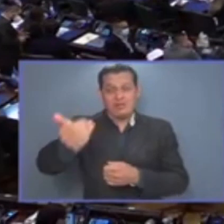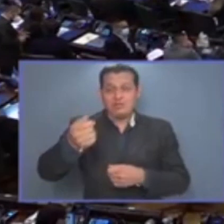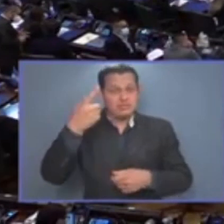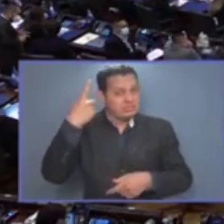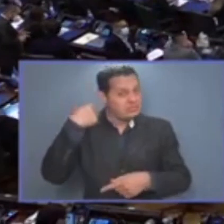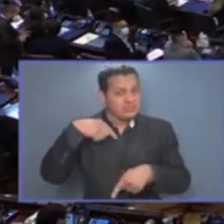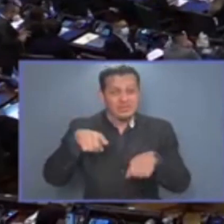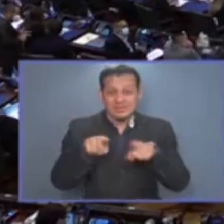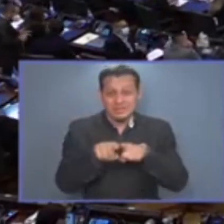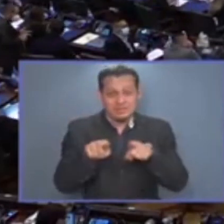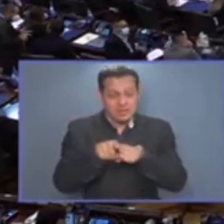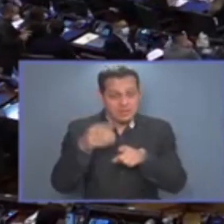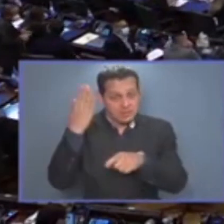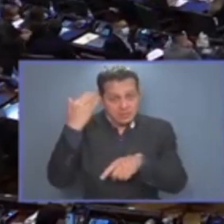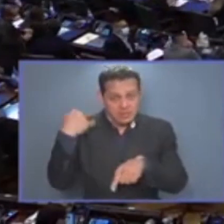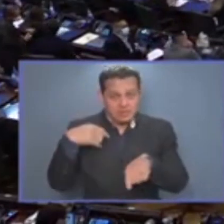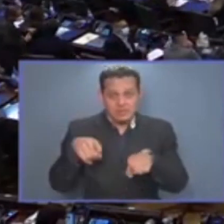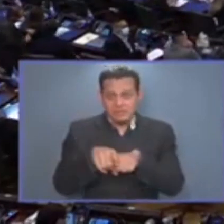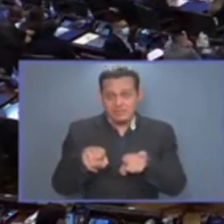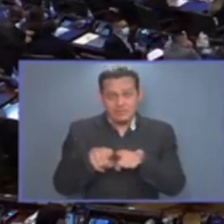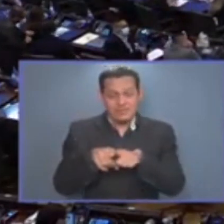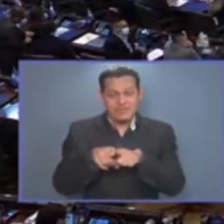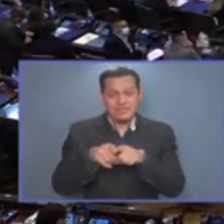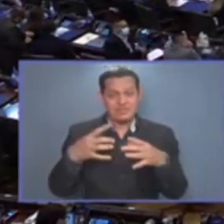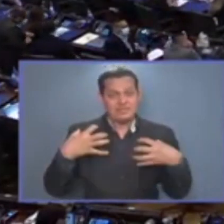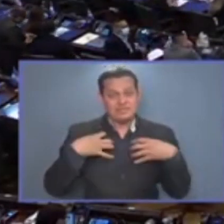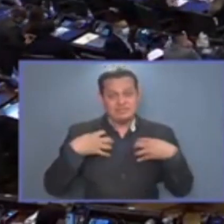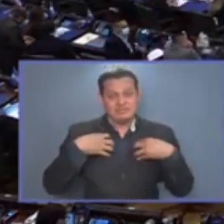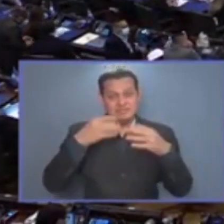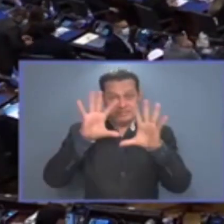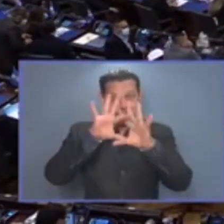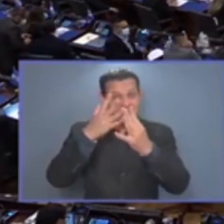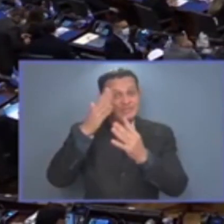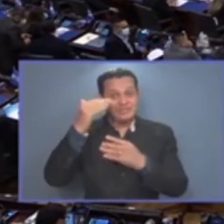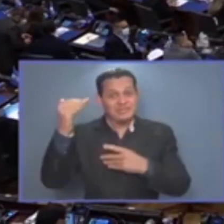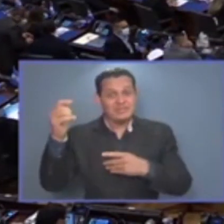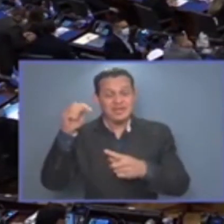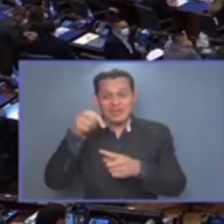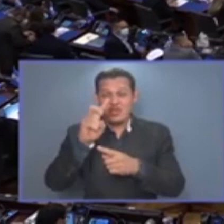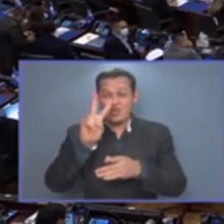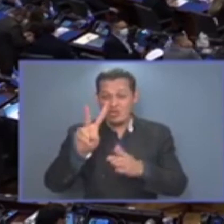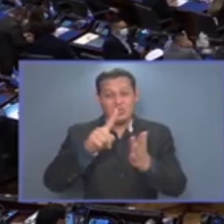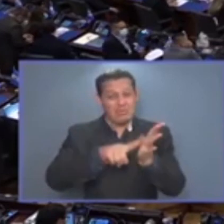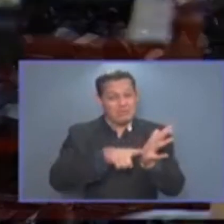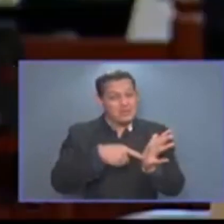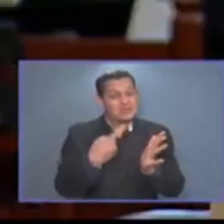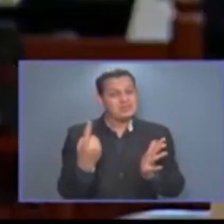hermanas residentes en el exterior a ir dos veces